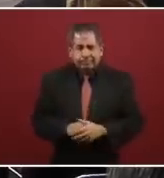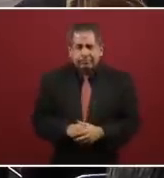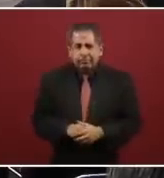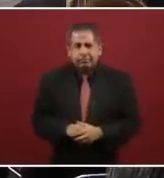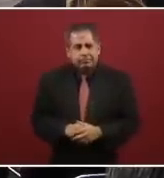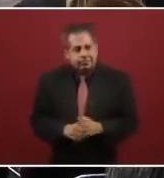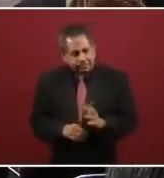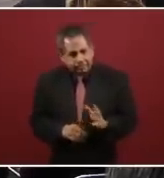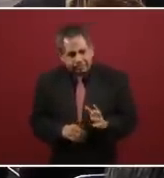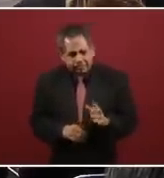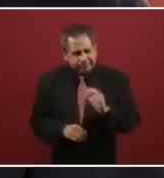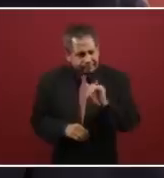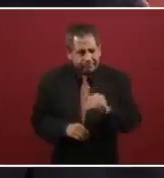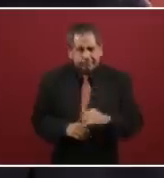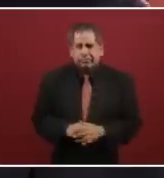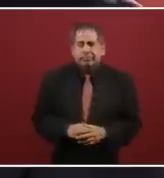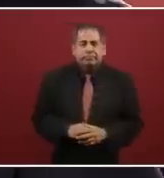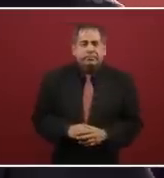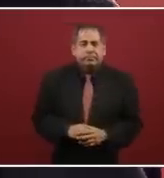eran